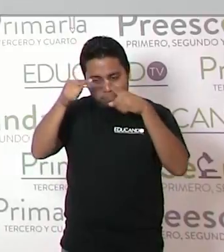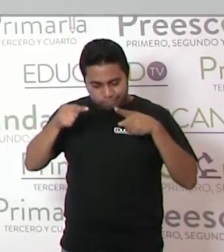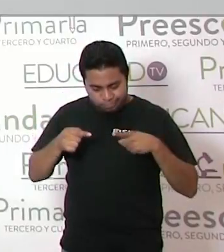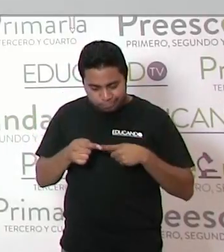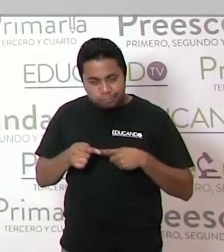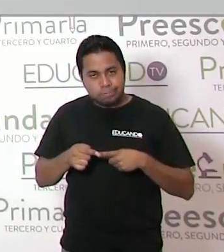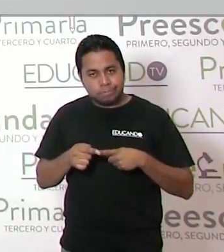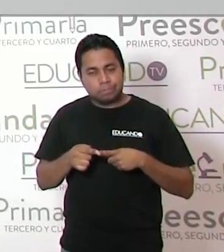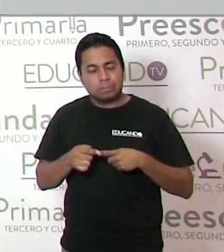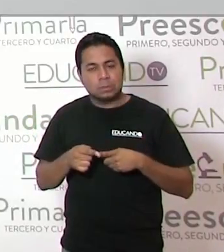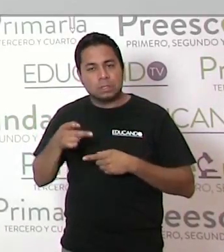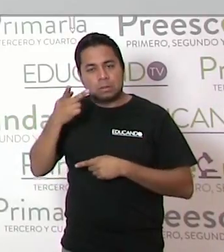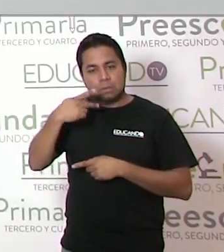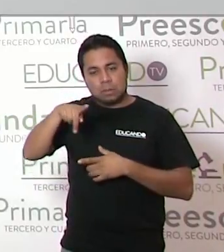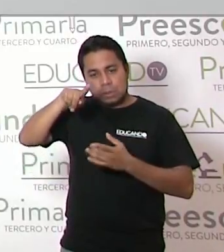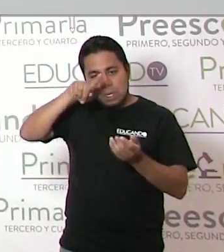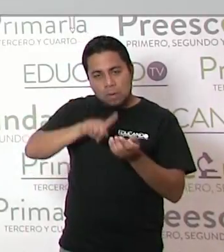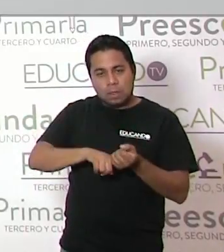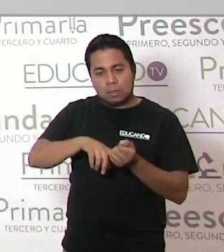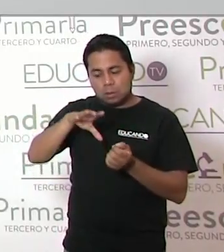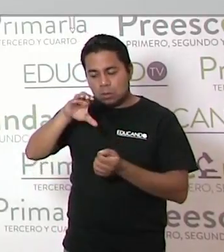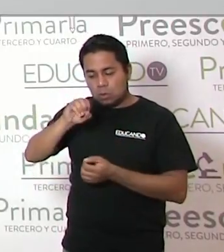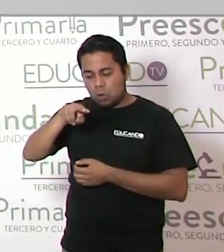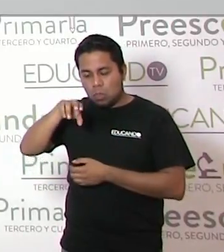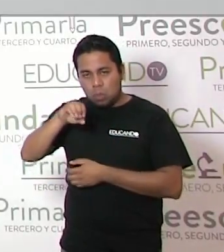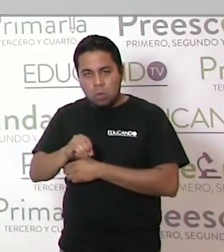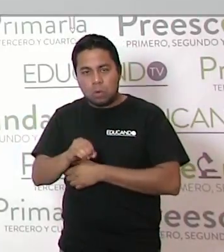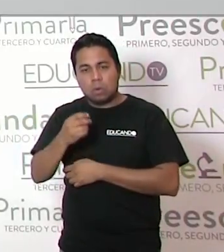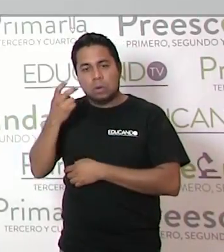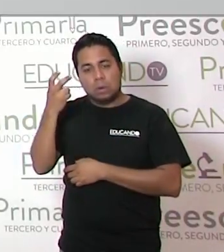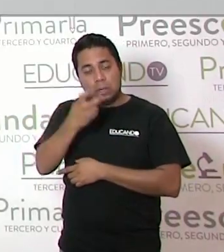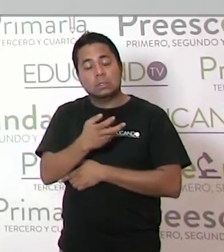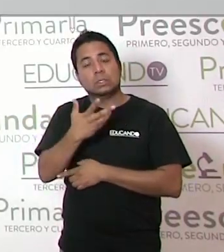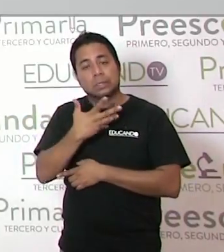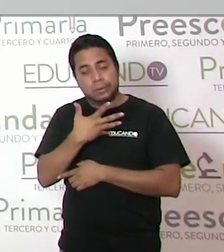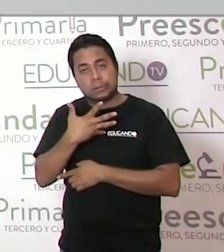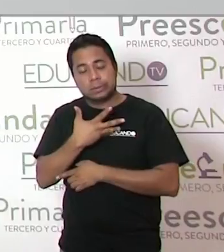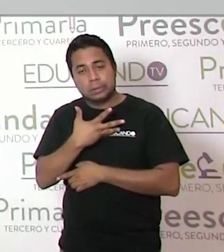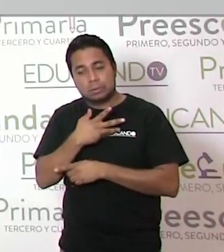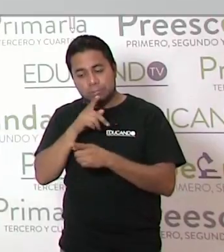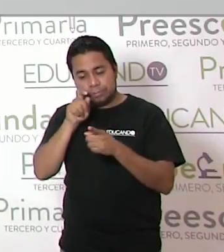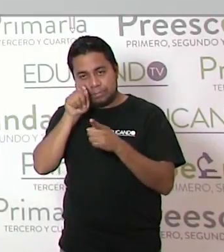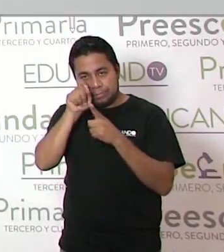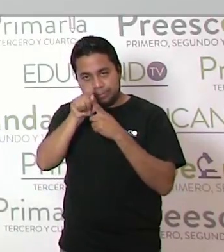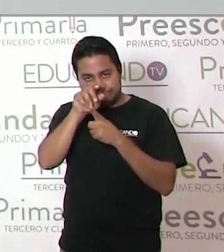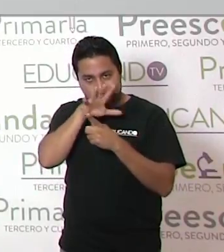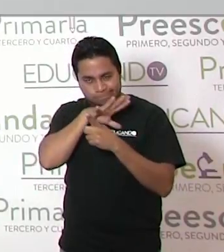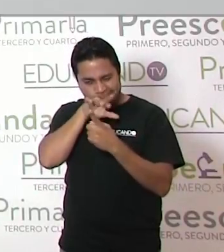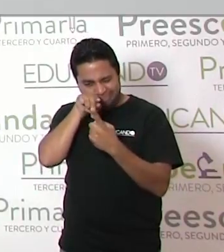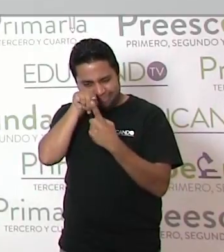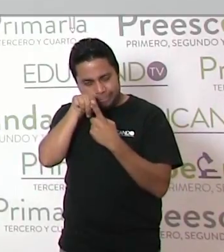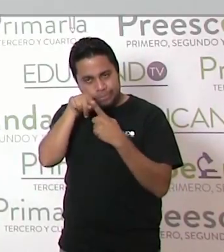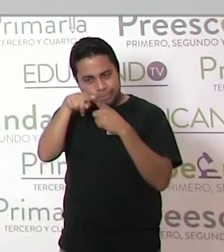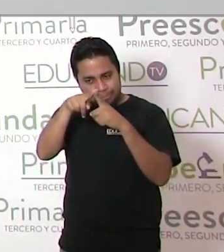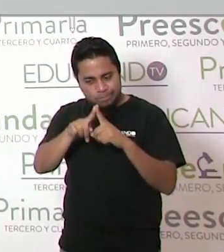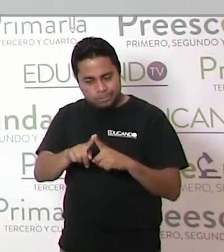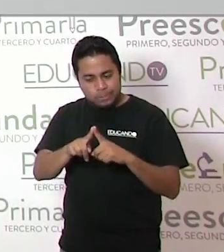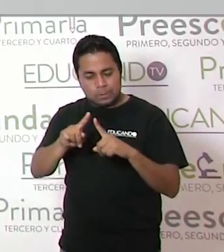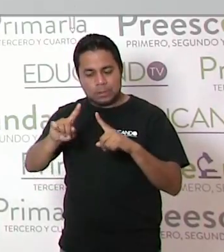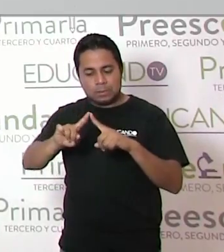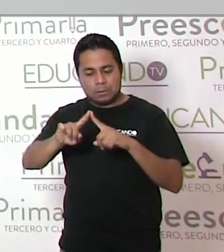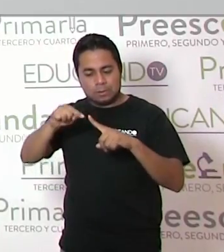Pero realmente en un cono, este es el punto donde existe un vértice.